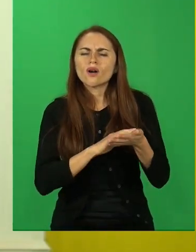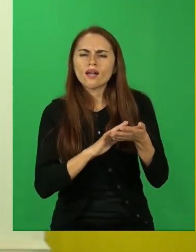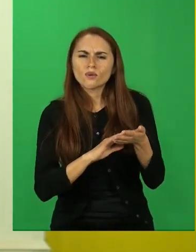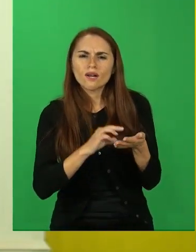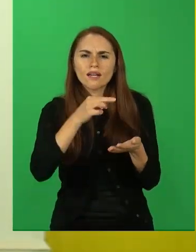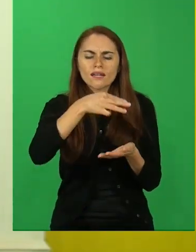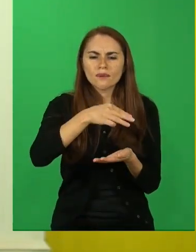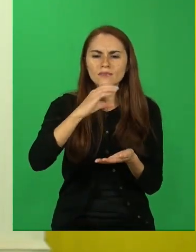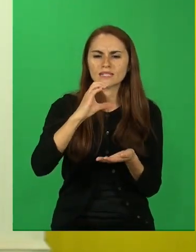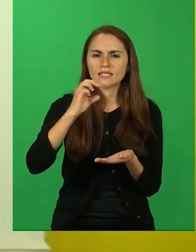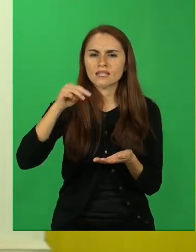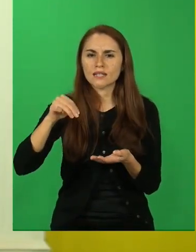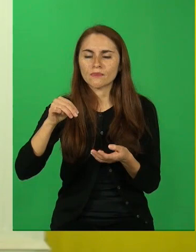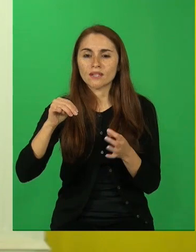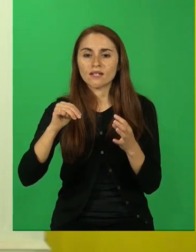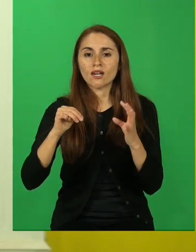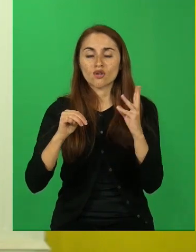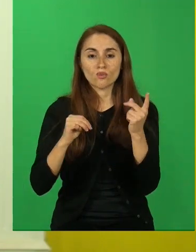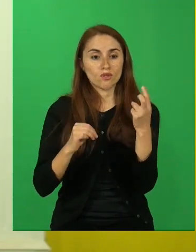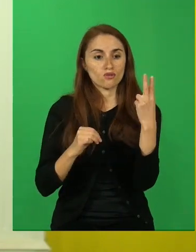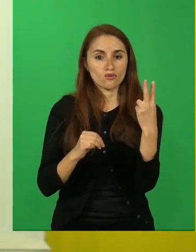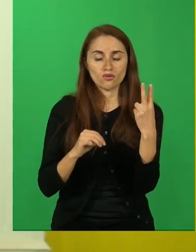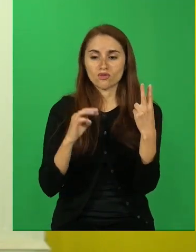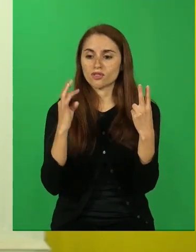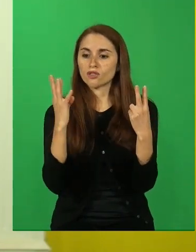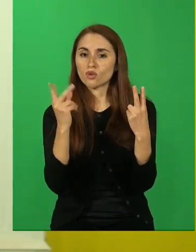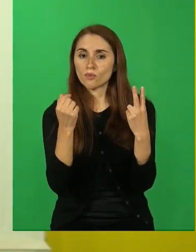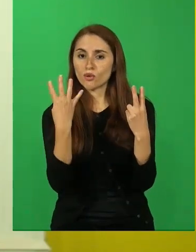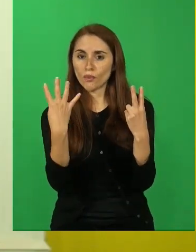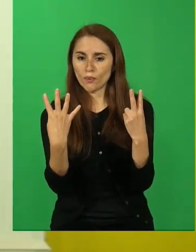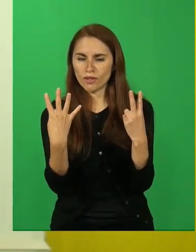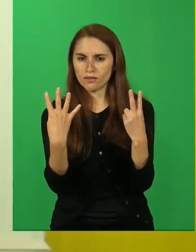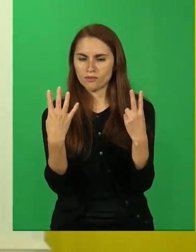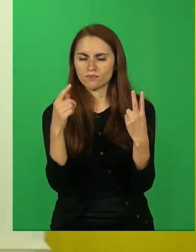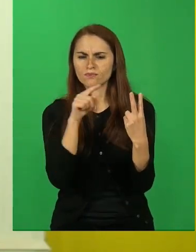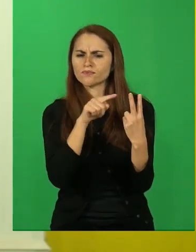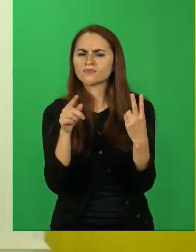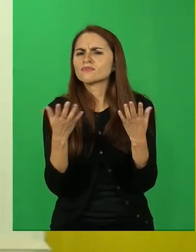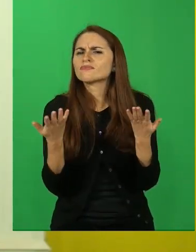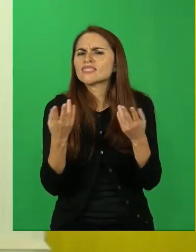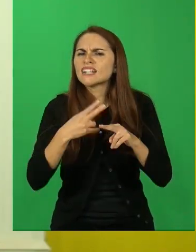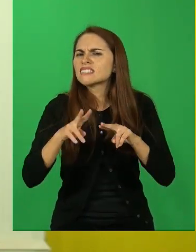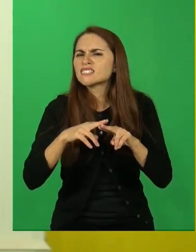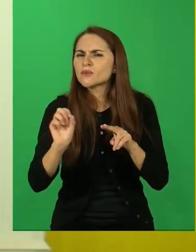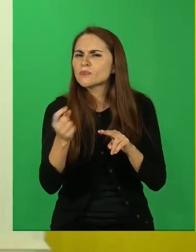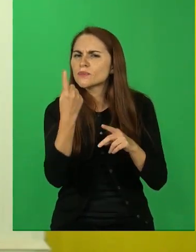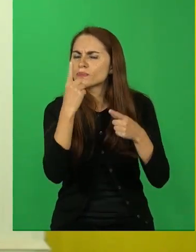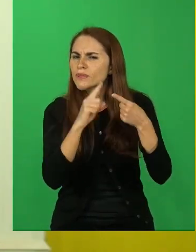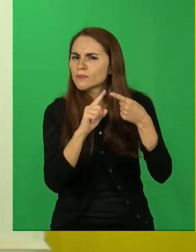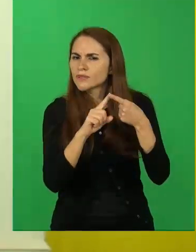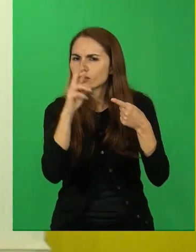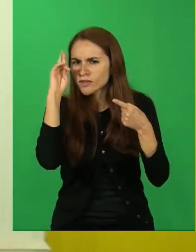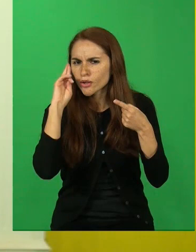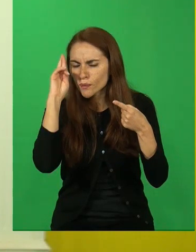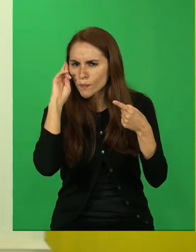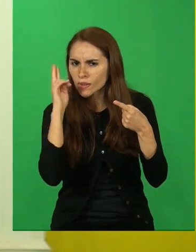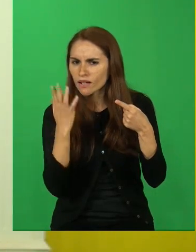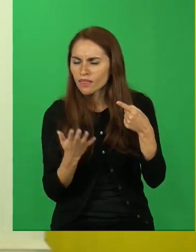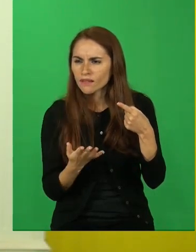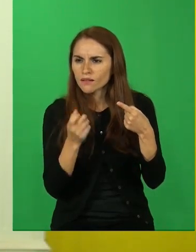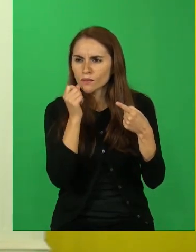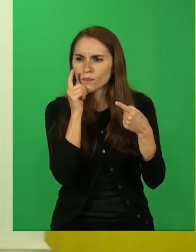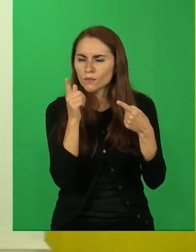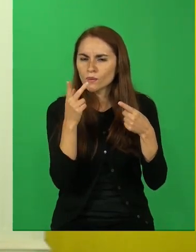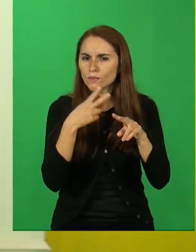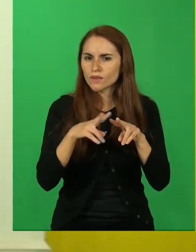2 y 4. Muy bien. ¿Qué es lo que íbamos a hacer primero? Teníamos una estrategia, una metodología que